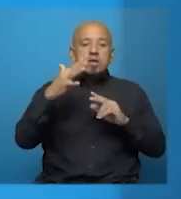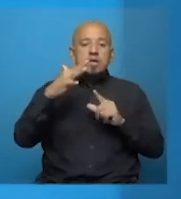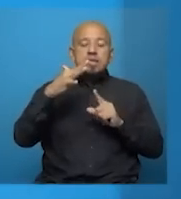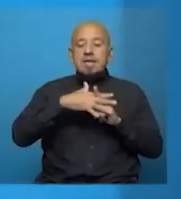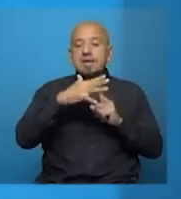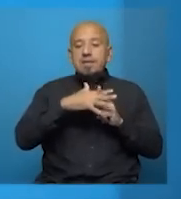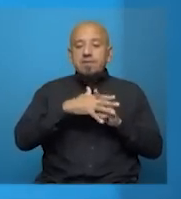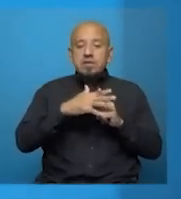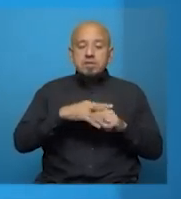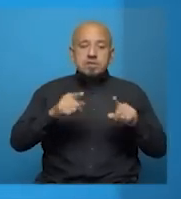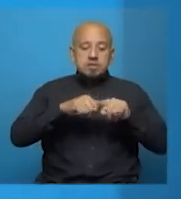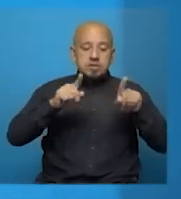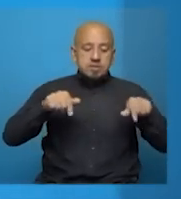encima